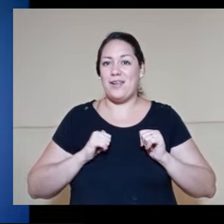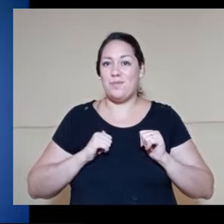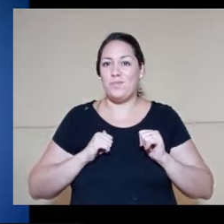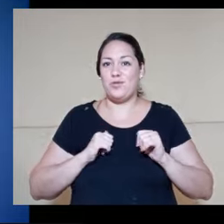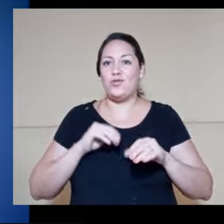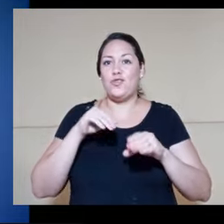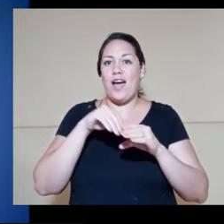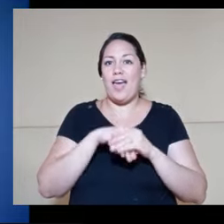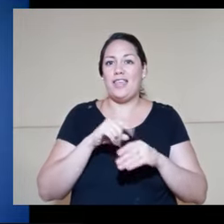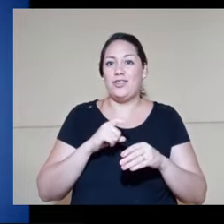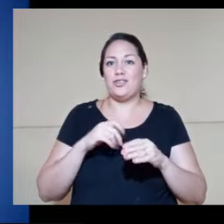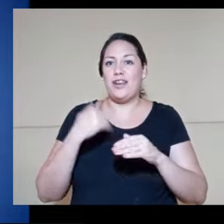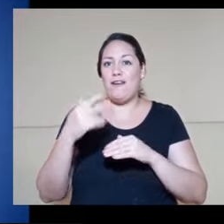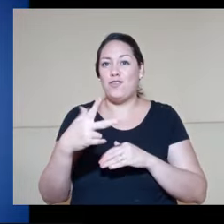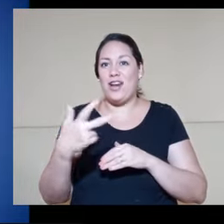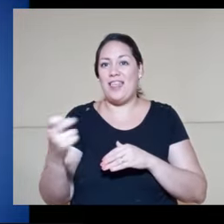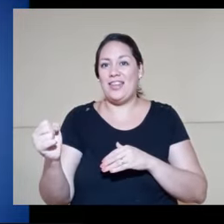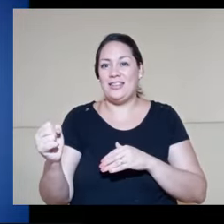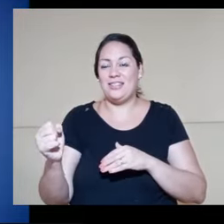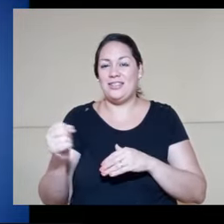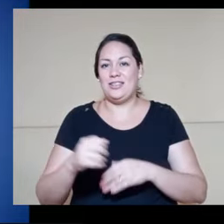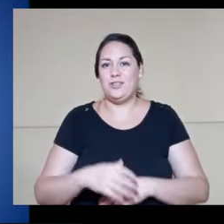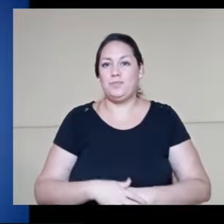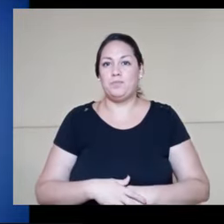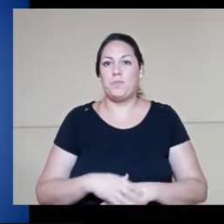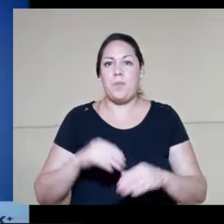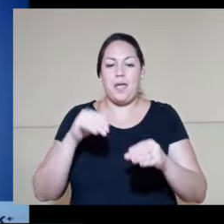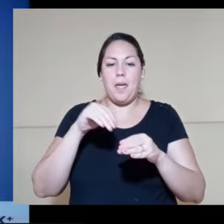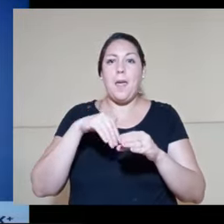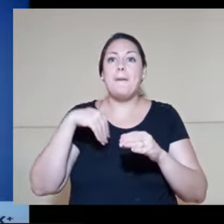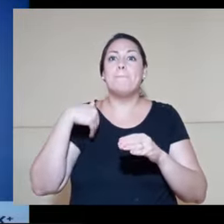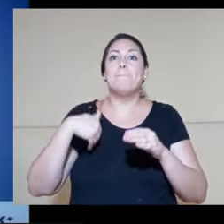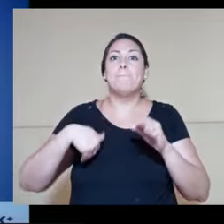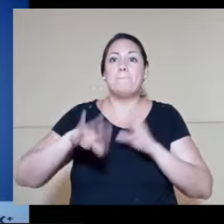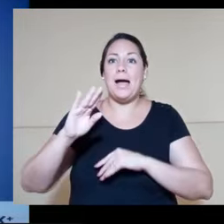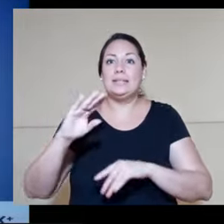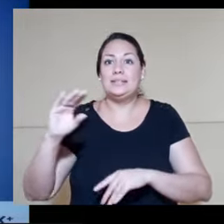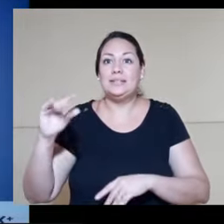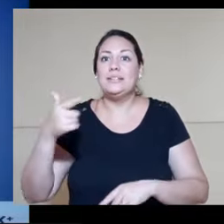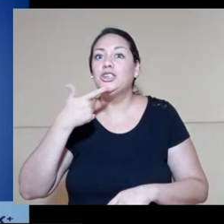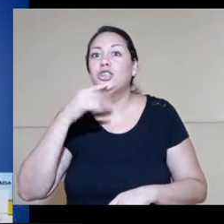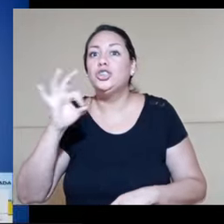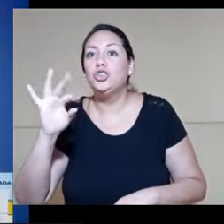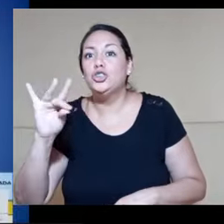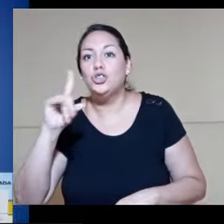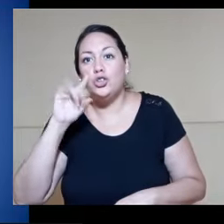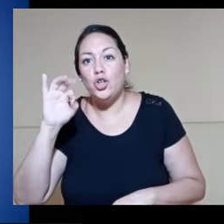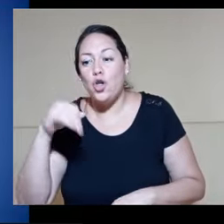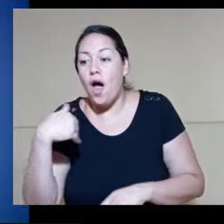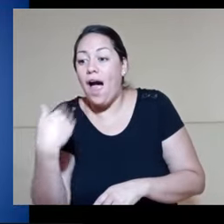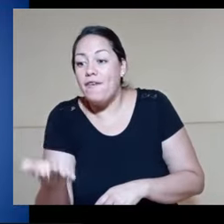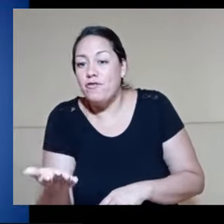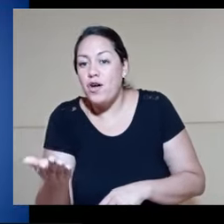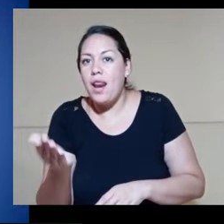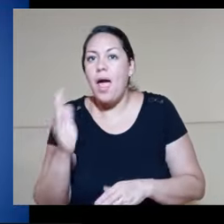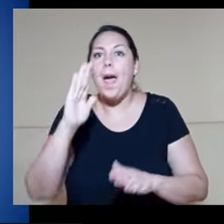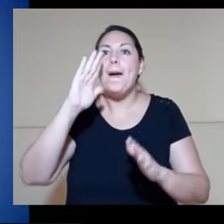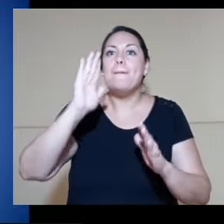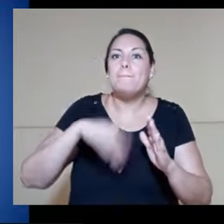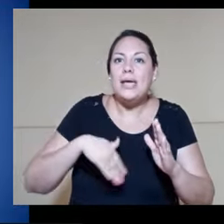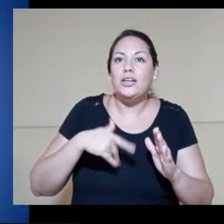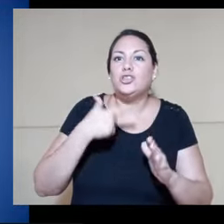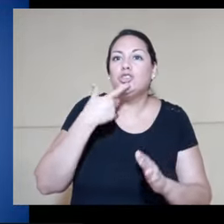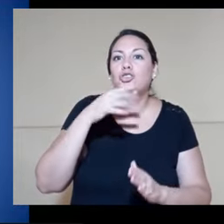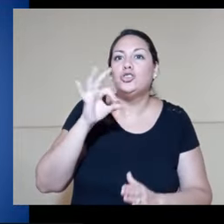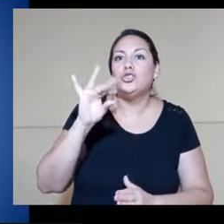la situación del reposo, ¿sí? Nos vuelve a quedar la situación de más sodio afuera y menos sodio